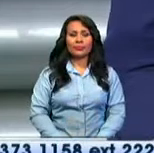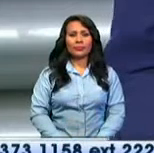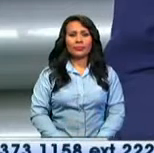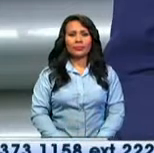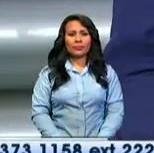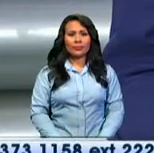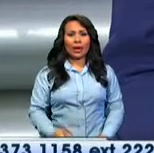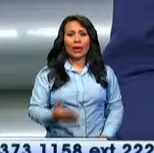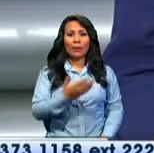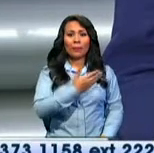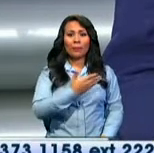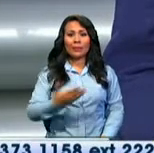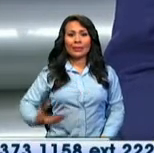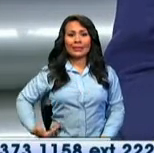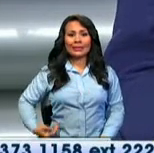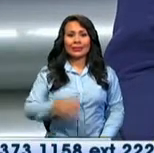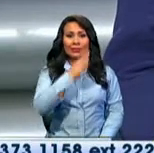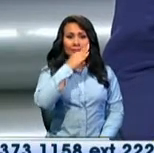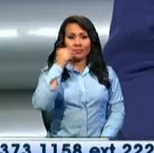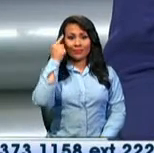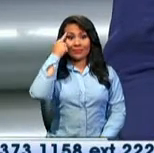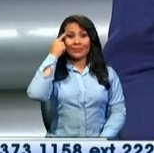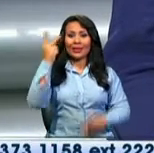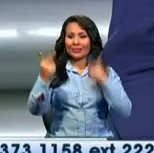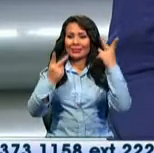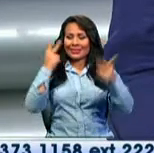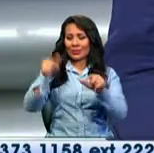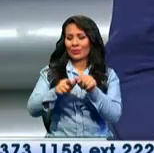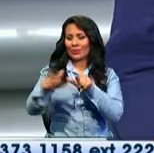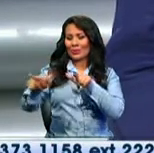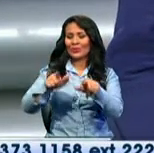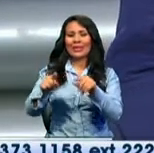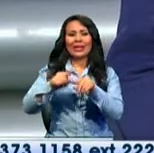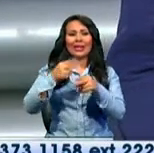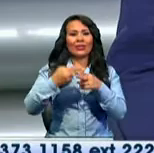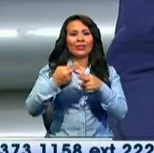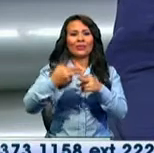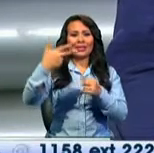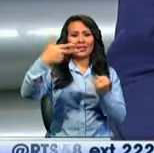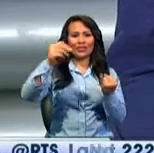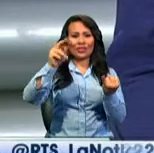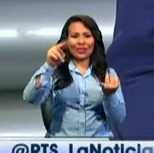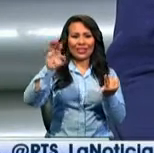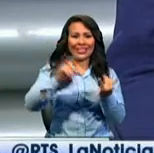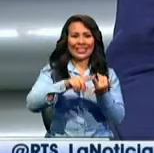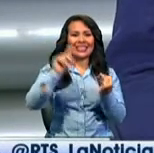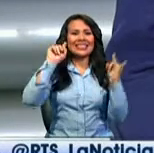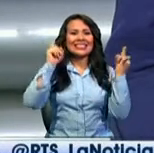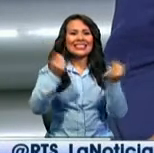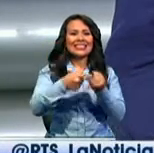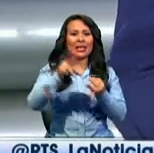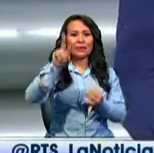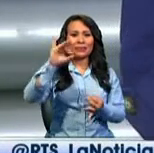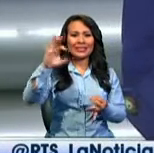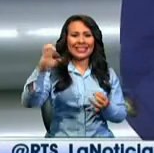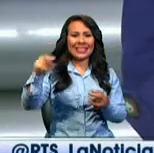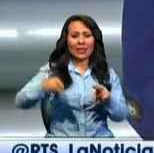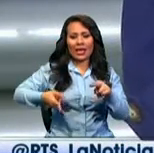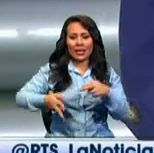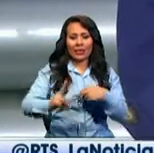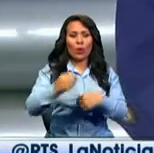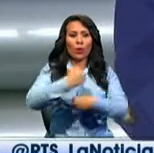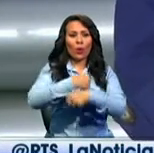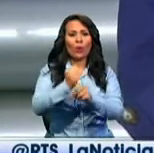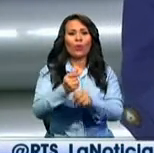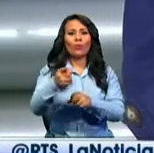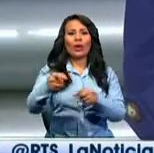El presidente de la República, Rafael Correa, visitó los cantones Chone y San Vicente en la provincia de Manabí, donde recorrió e inauguró algunas obras, entre ellas la unidad